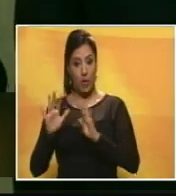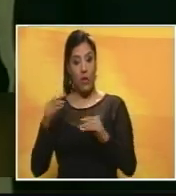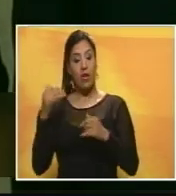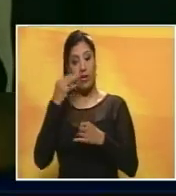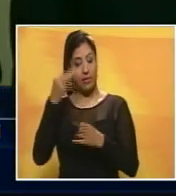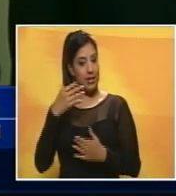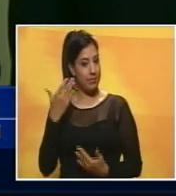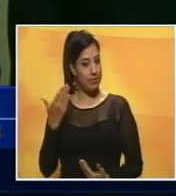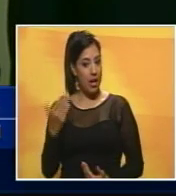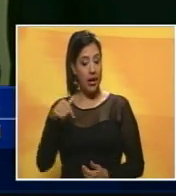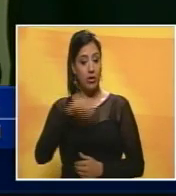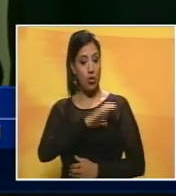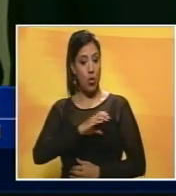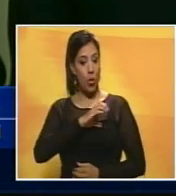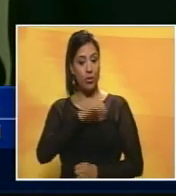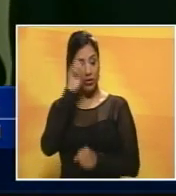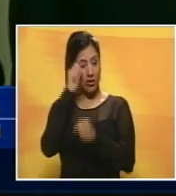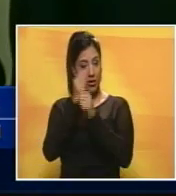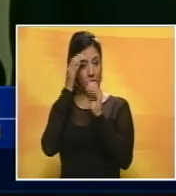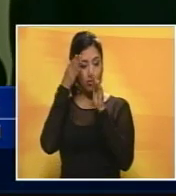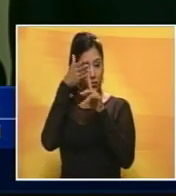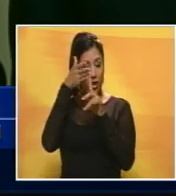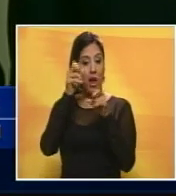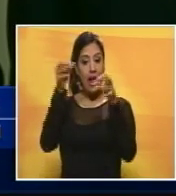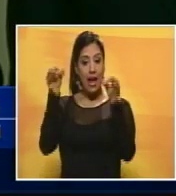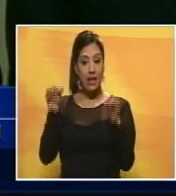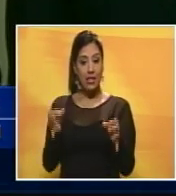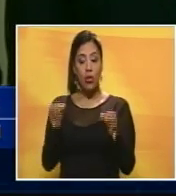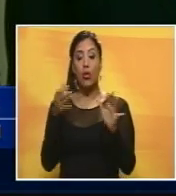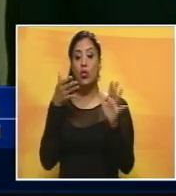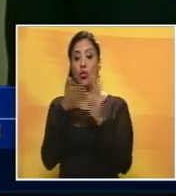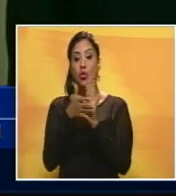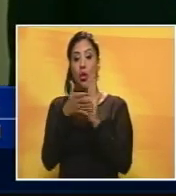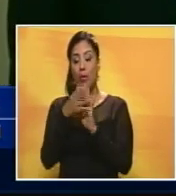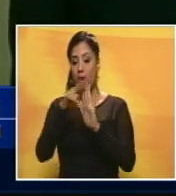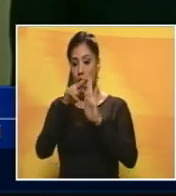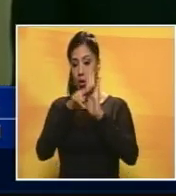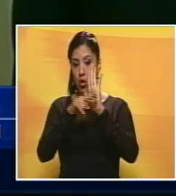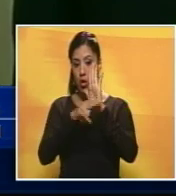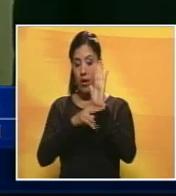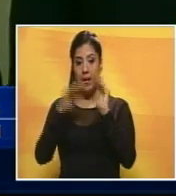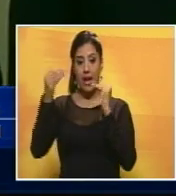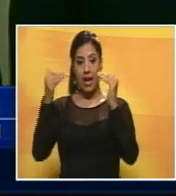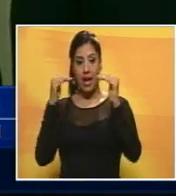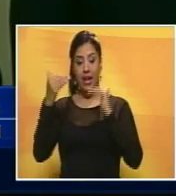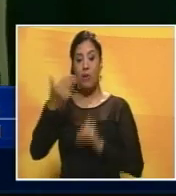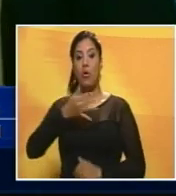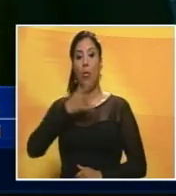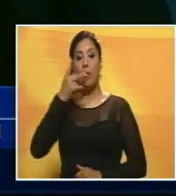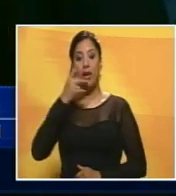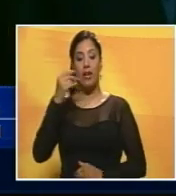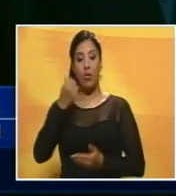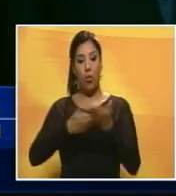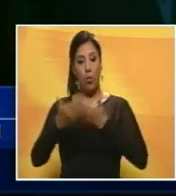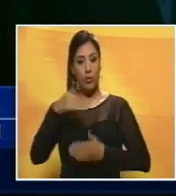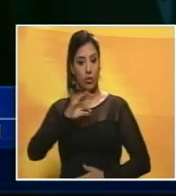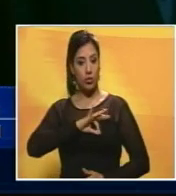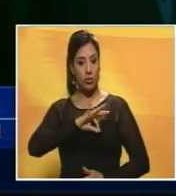Rodríguez señaló que estas comisiones estarán enfocadas en garantizar a través de decretos el equilibrio político, económico y